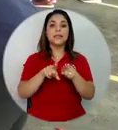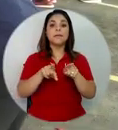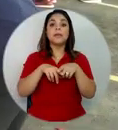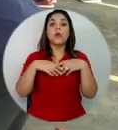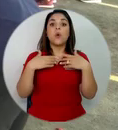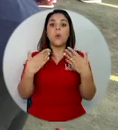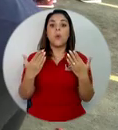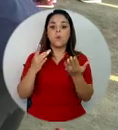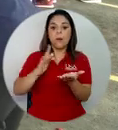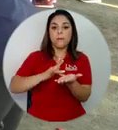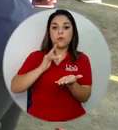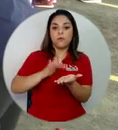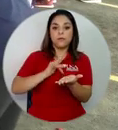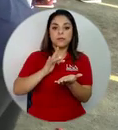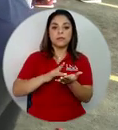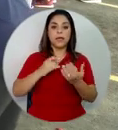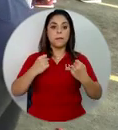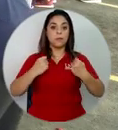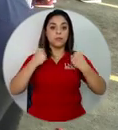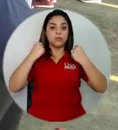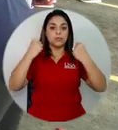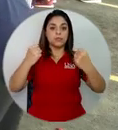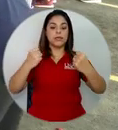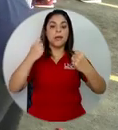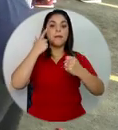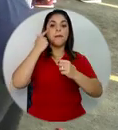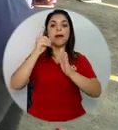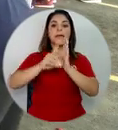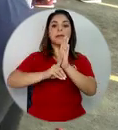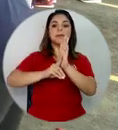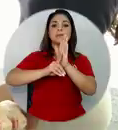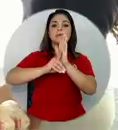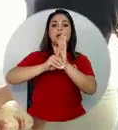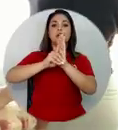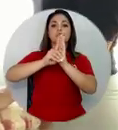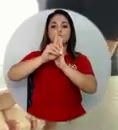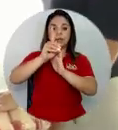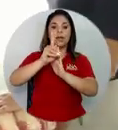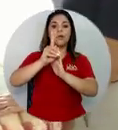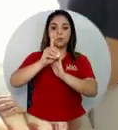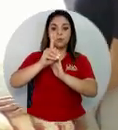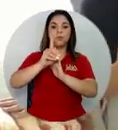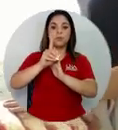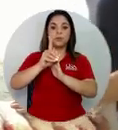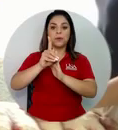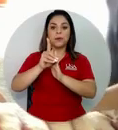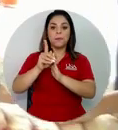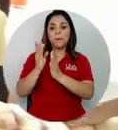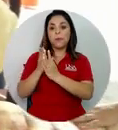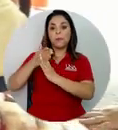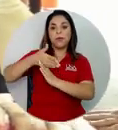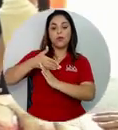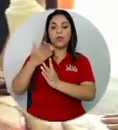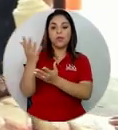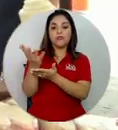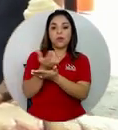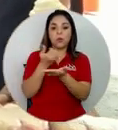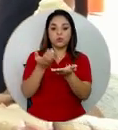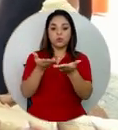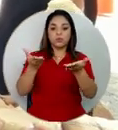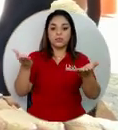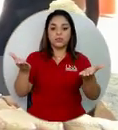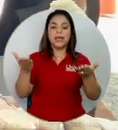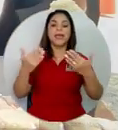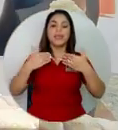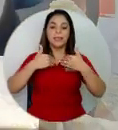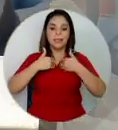y cómo aprovechar ese potencial para desarrollarlo alrededor de los recursos que tienen